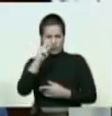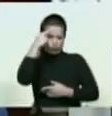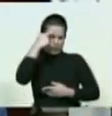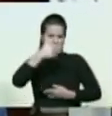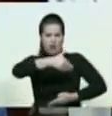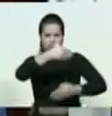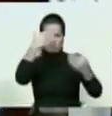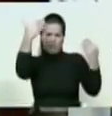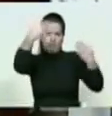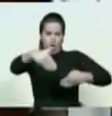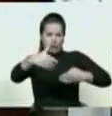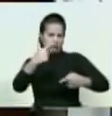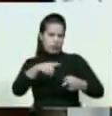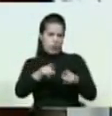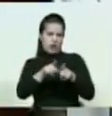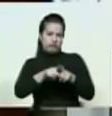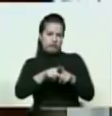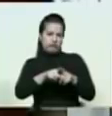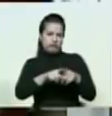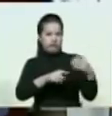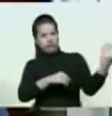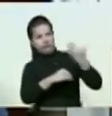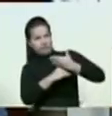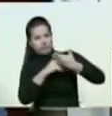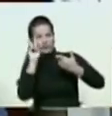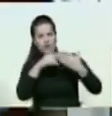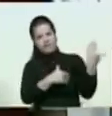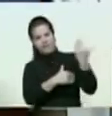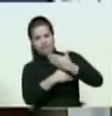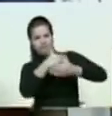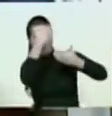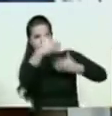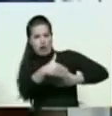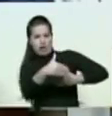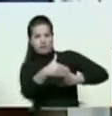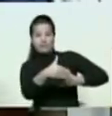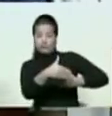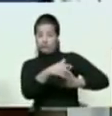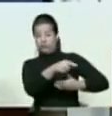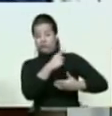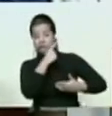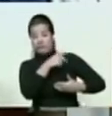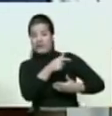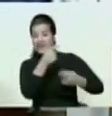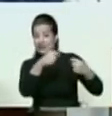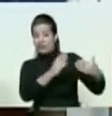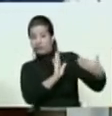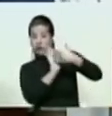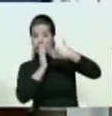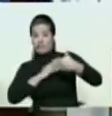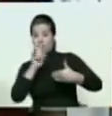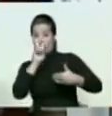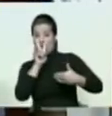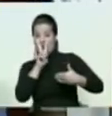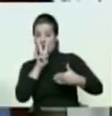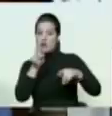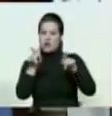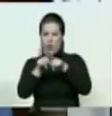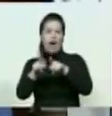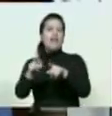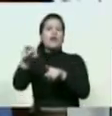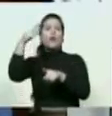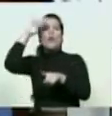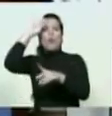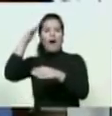que se ha pretendido establecer contra Venezuela, así como el que se ha establecido hace décadas contra el hermano pueblo